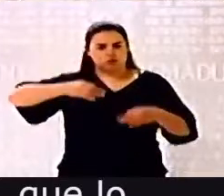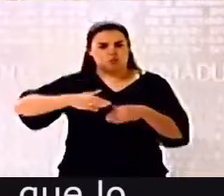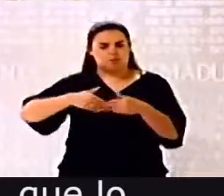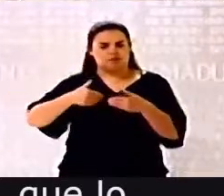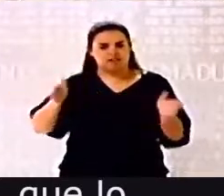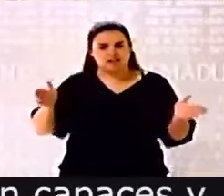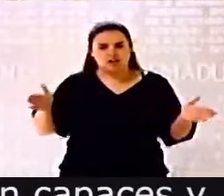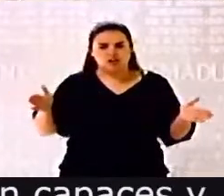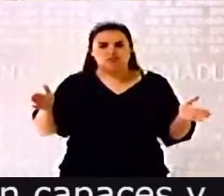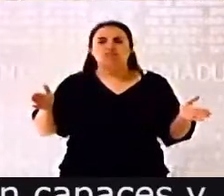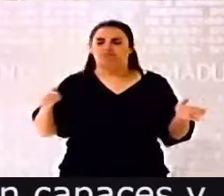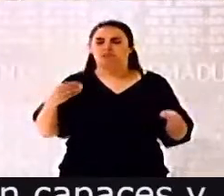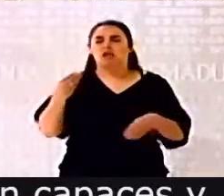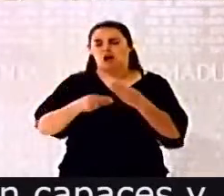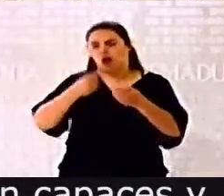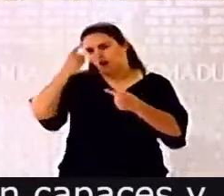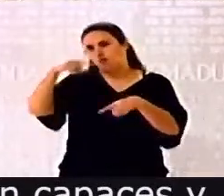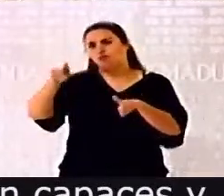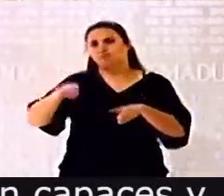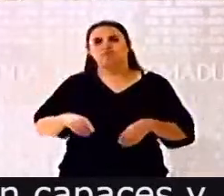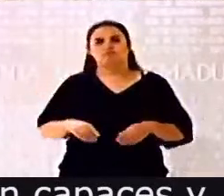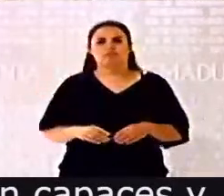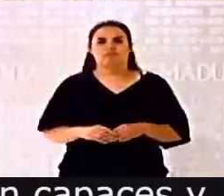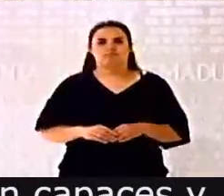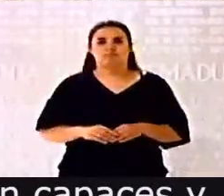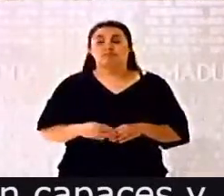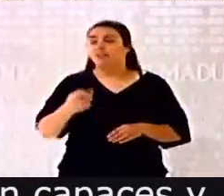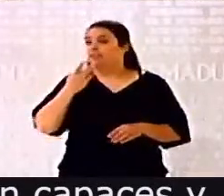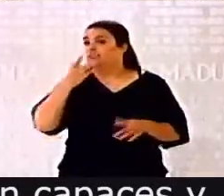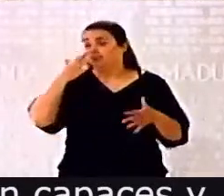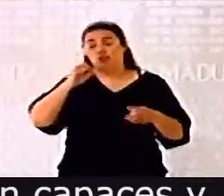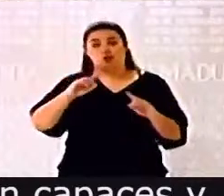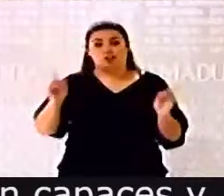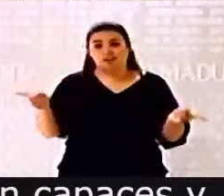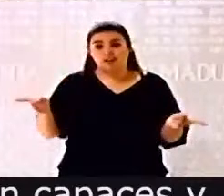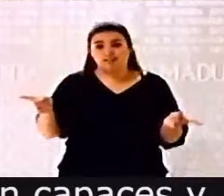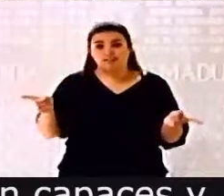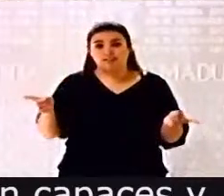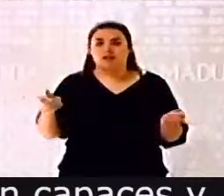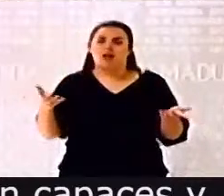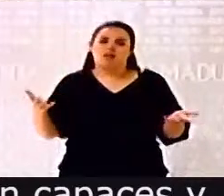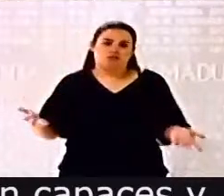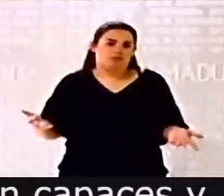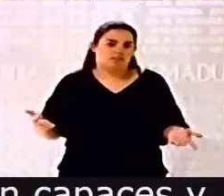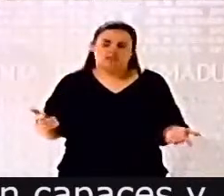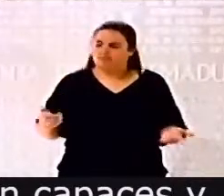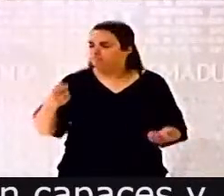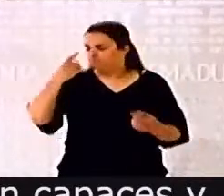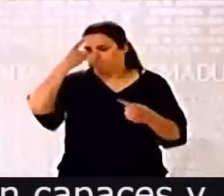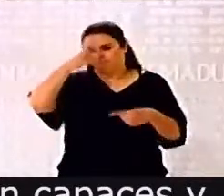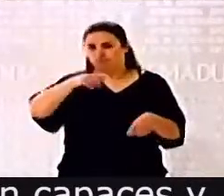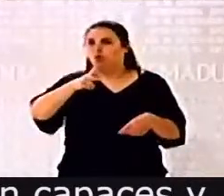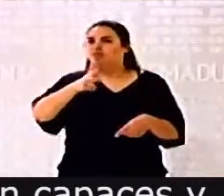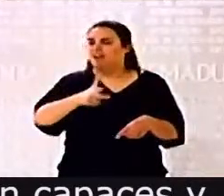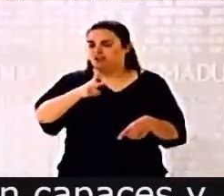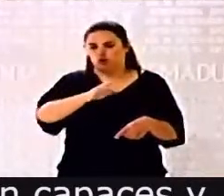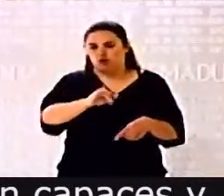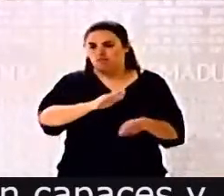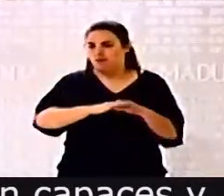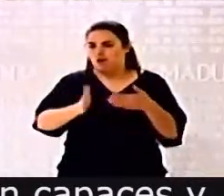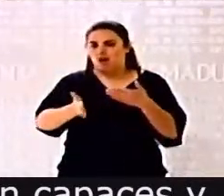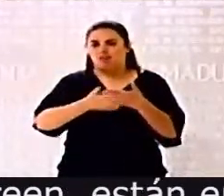abrirlas, que las abran. Y si no lo creen, pues están en todo su derecho para